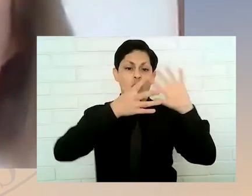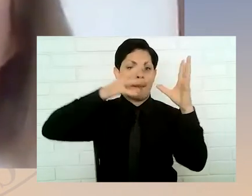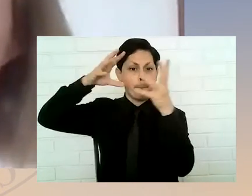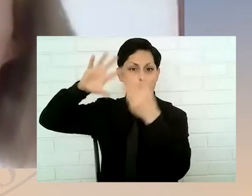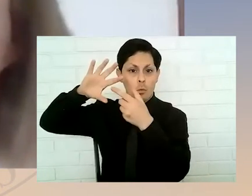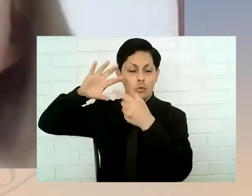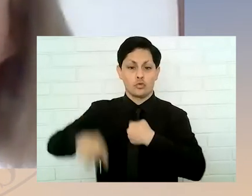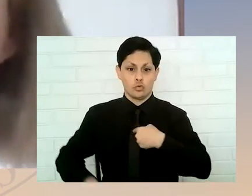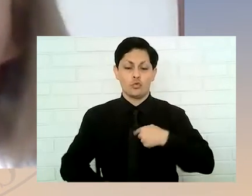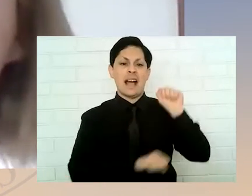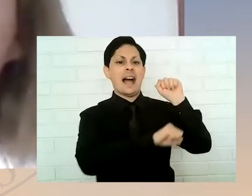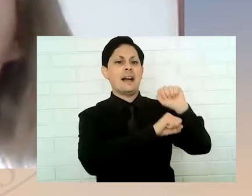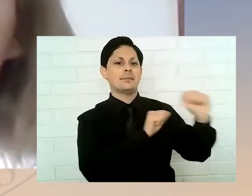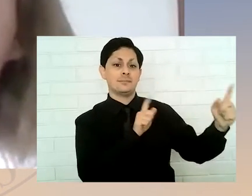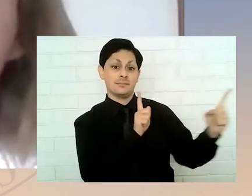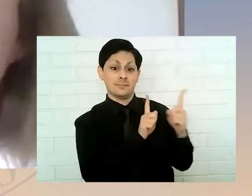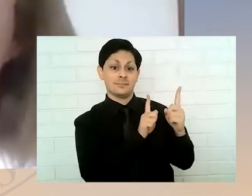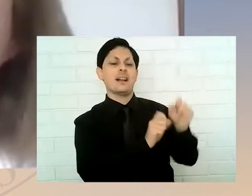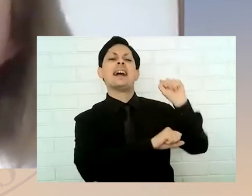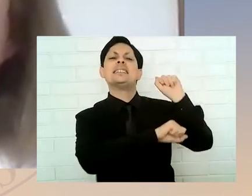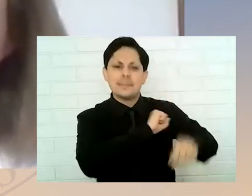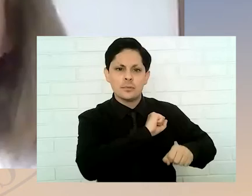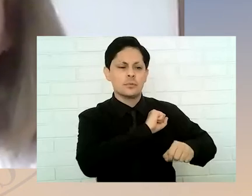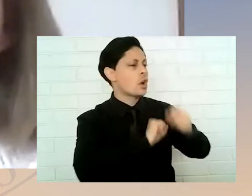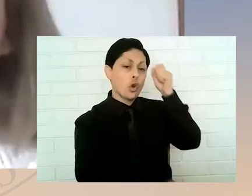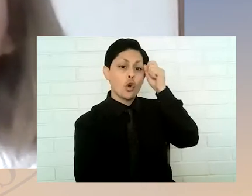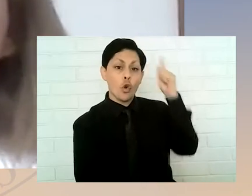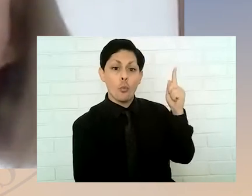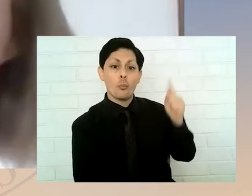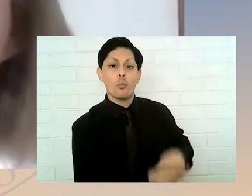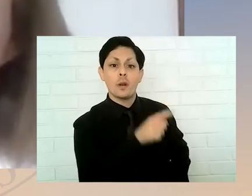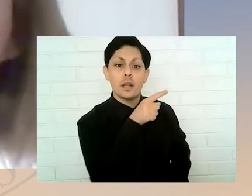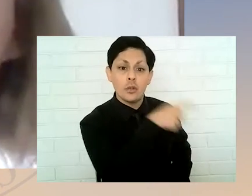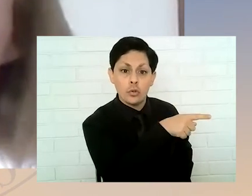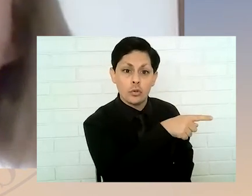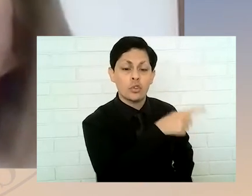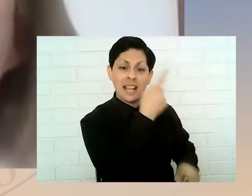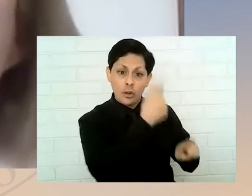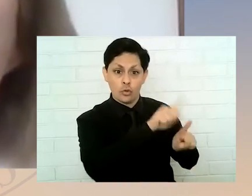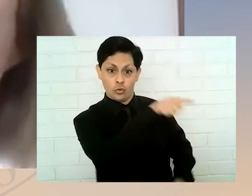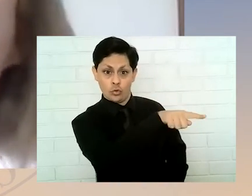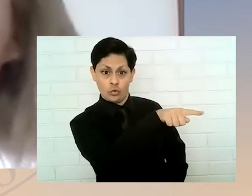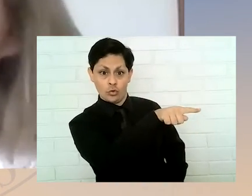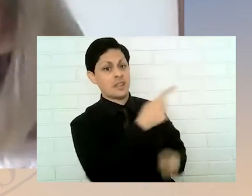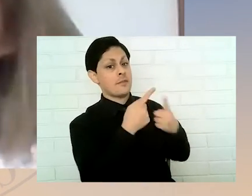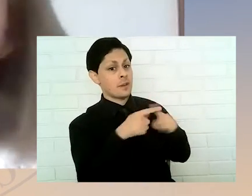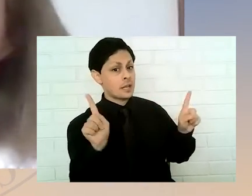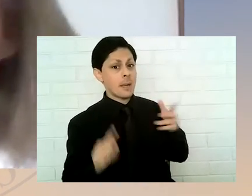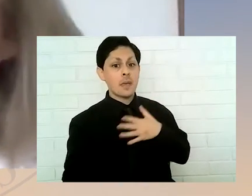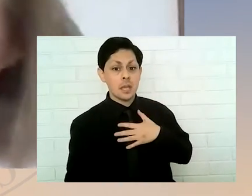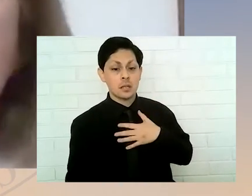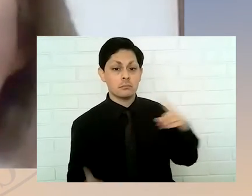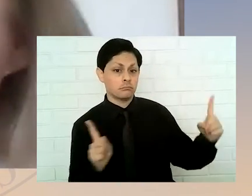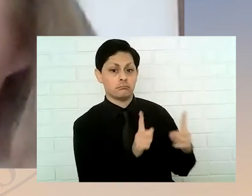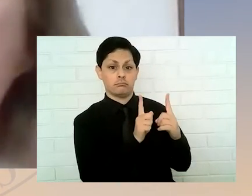al otro realmente, porque comprendemos, ¿ya?, que el otro es distinto a uno.